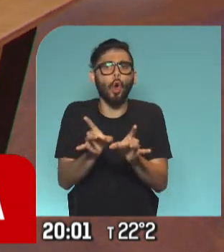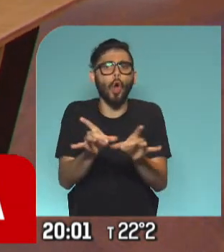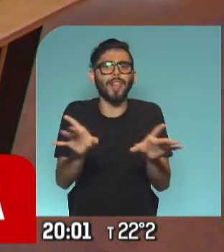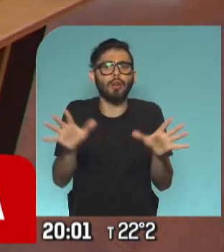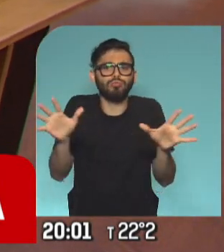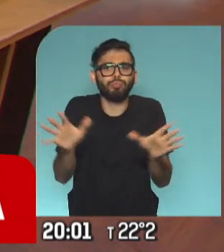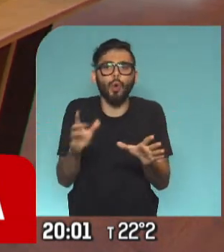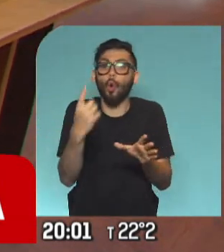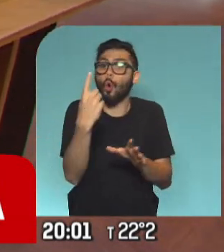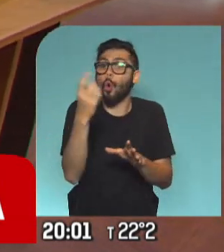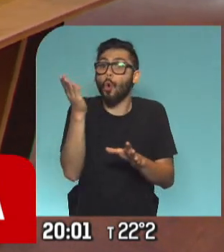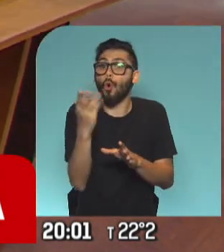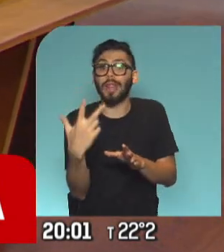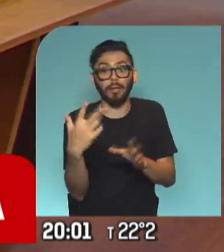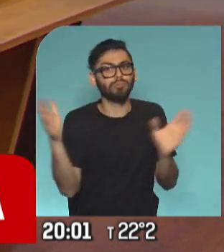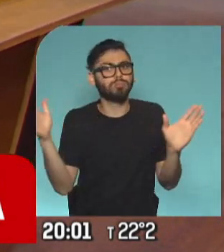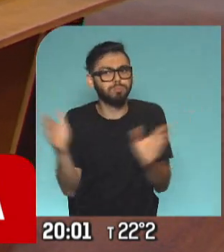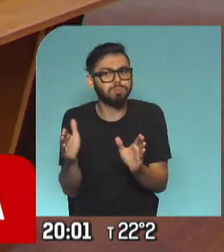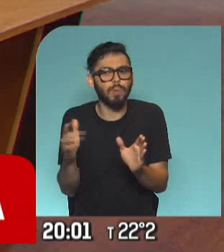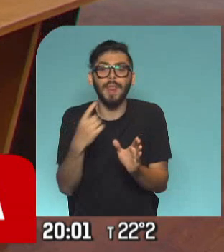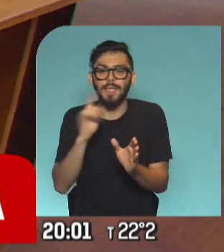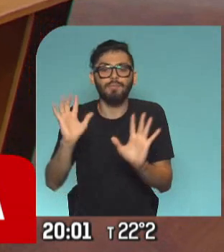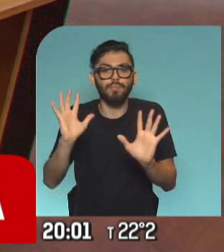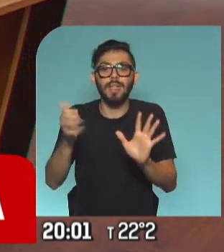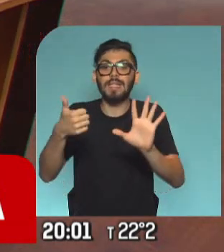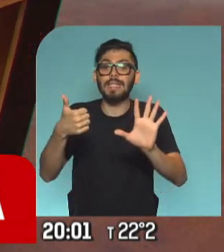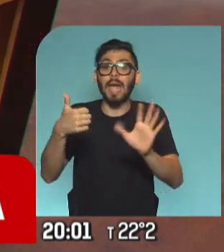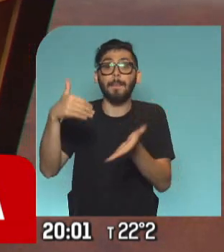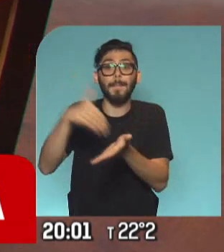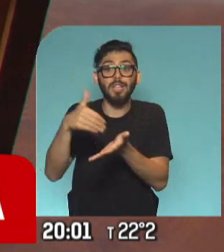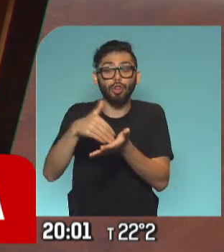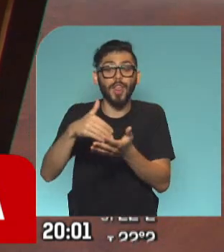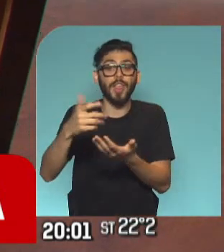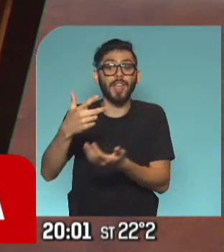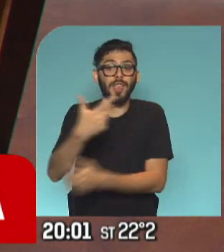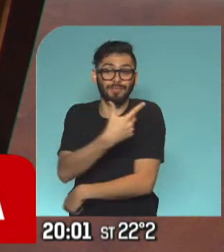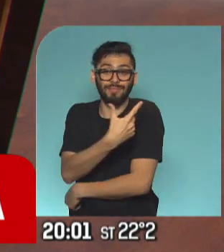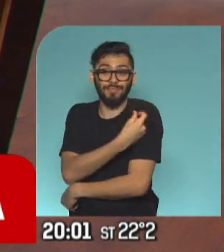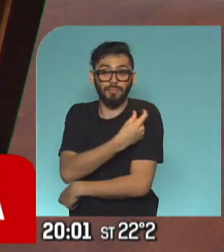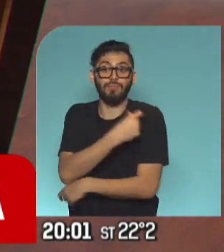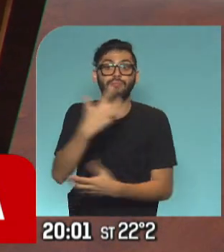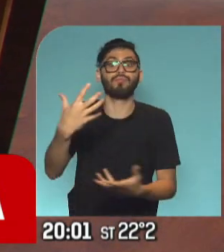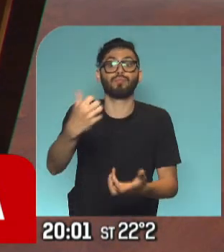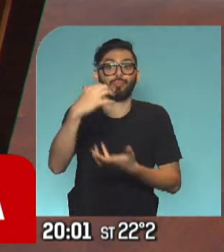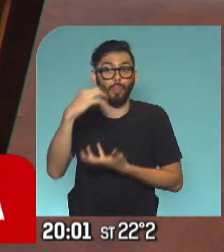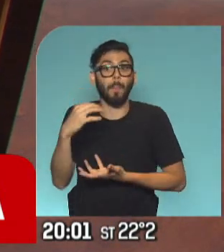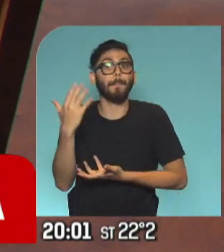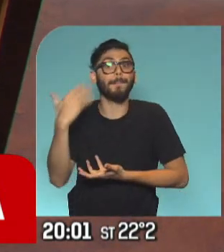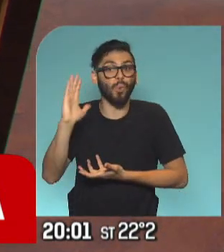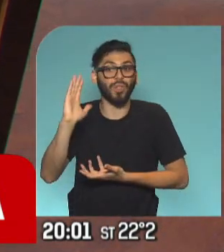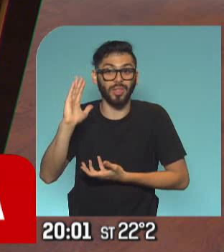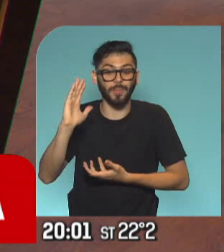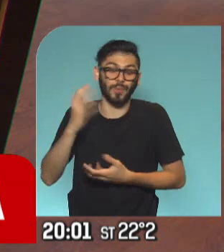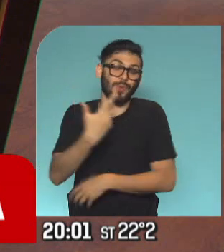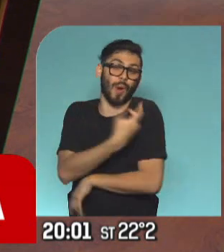del descenso también y la posibilidad de acceder a 6 millones de dosis. Hablamos de la vacuna Sputnik. Obviamente que será tema porque se